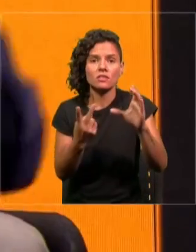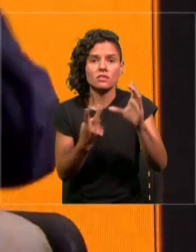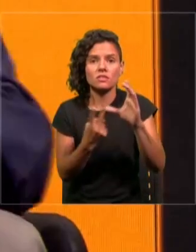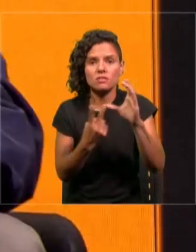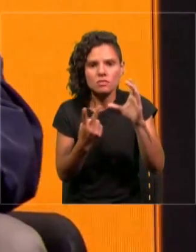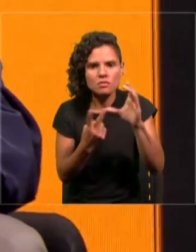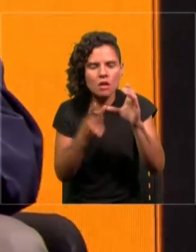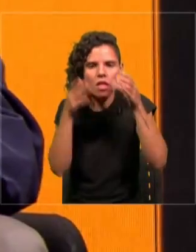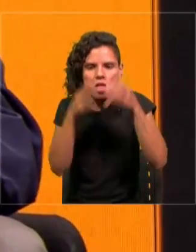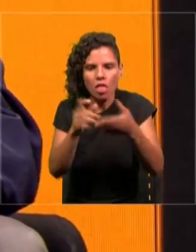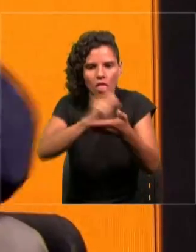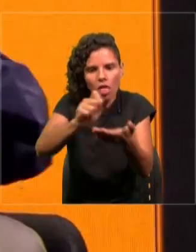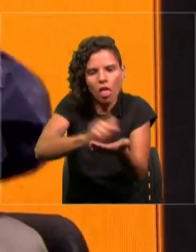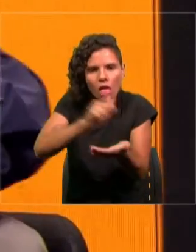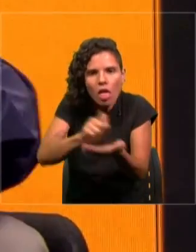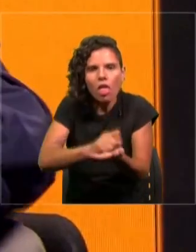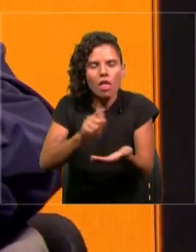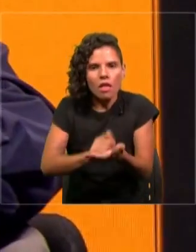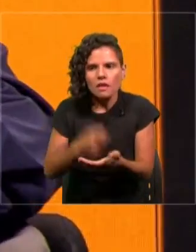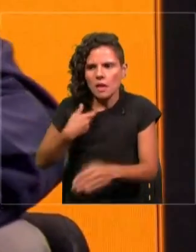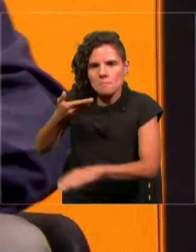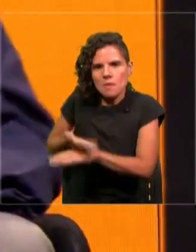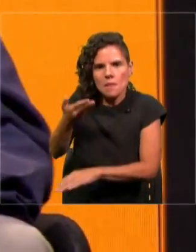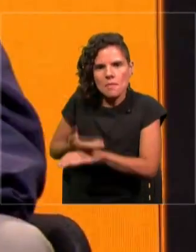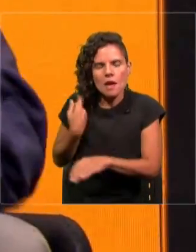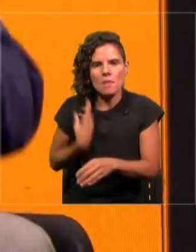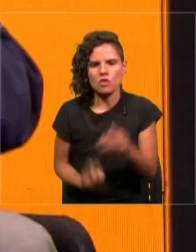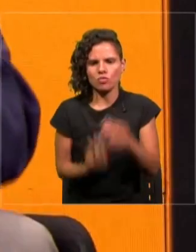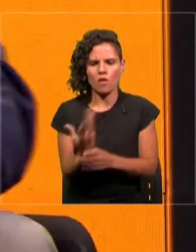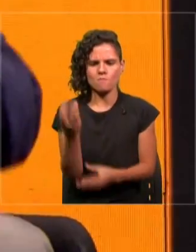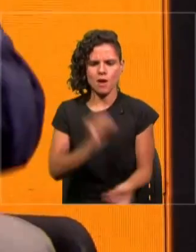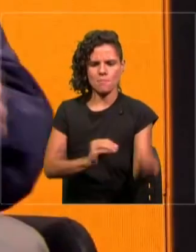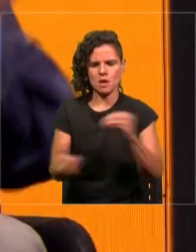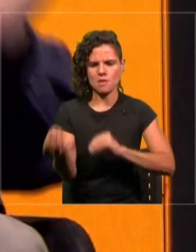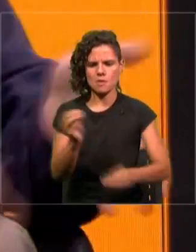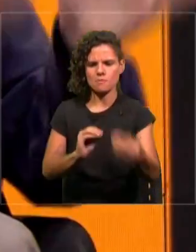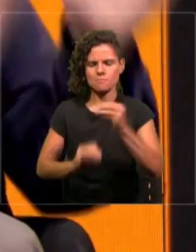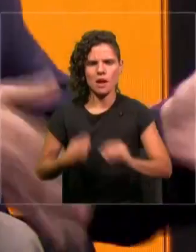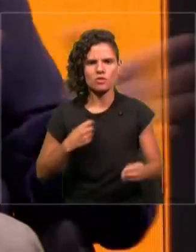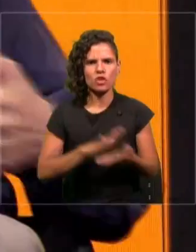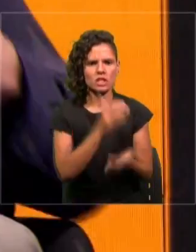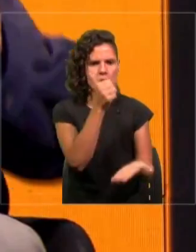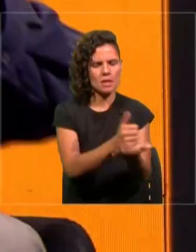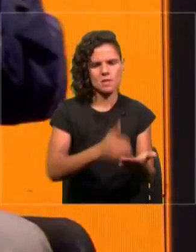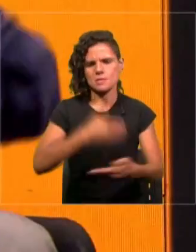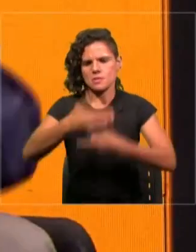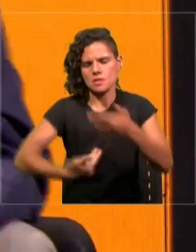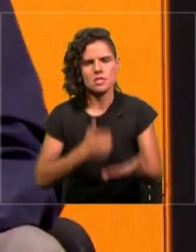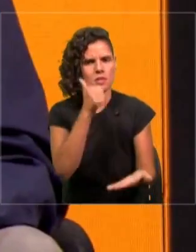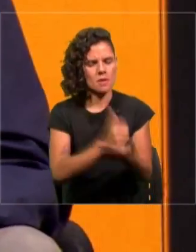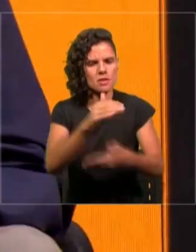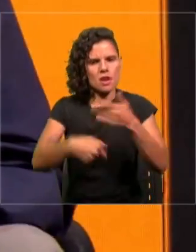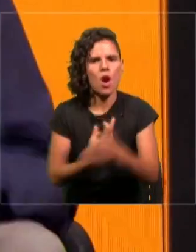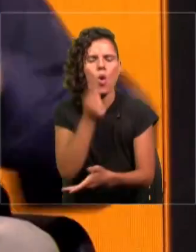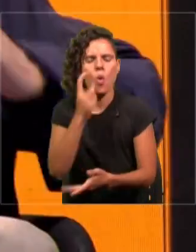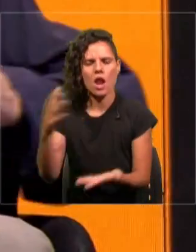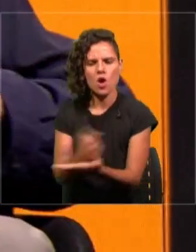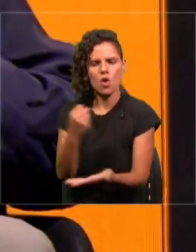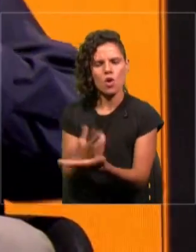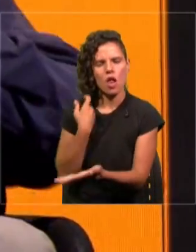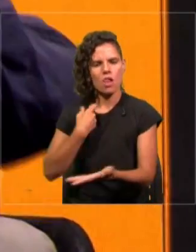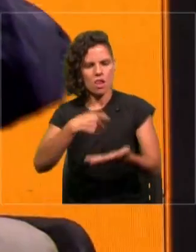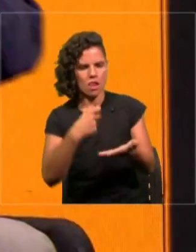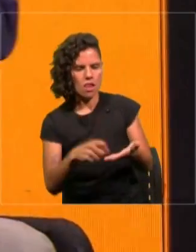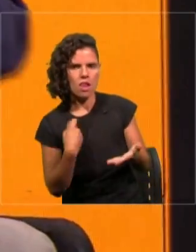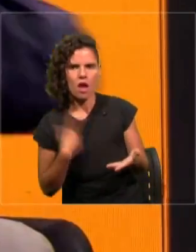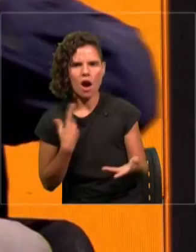Y te exigen actualizar el currículum vitae. Y te evalúan semestre a semestre por los logros que tienes. Por tanto, te